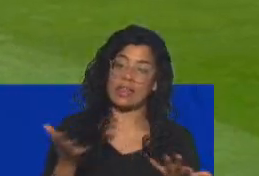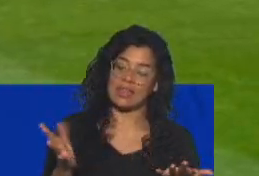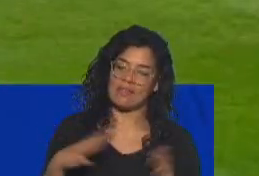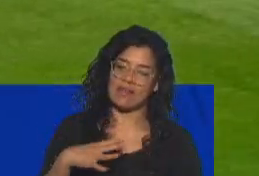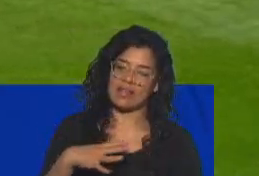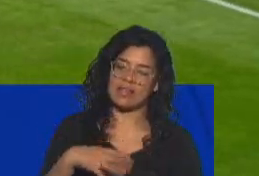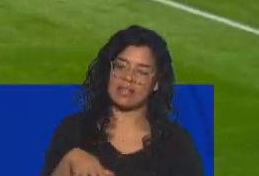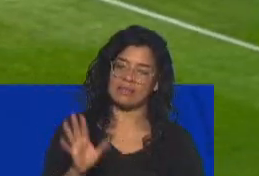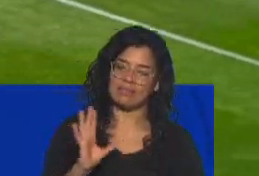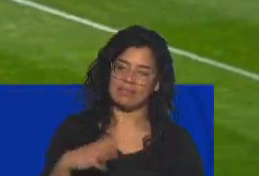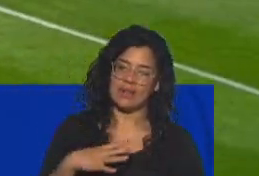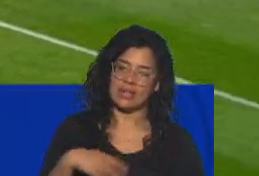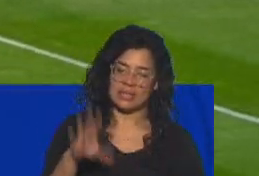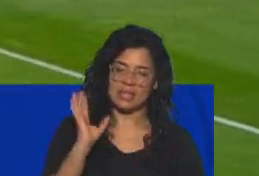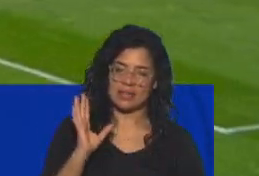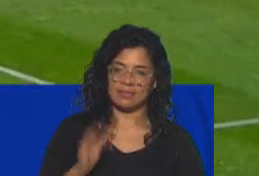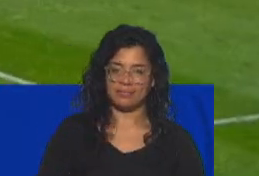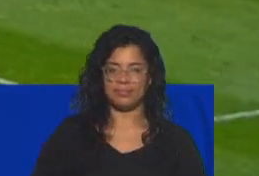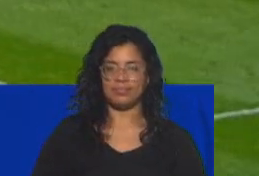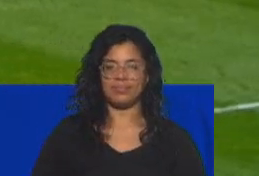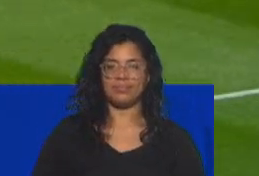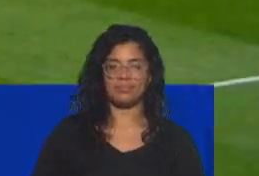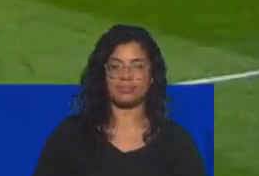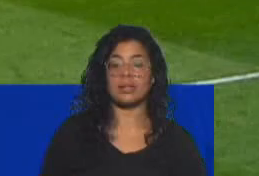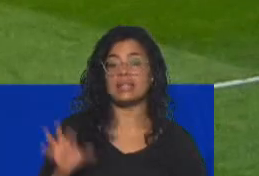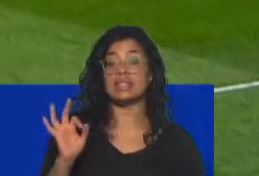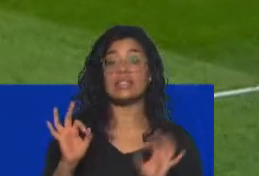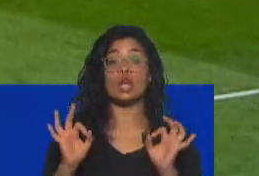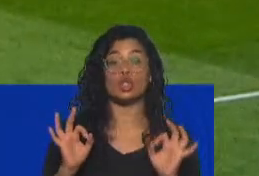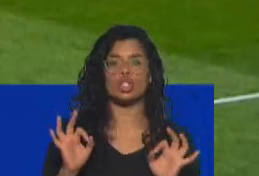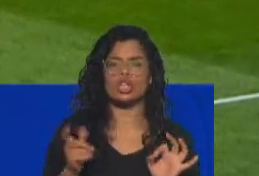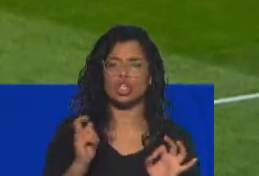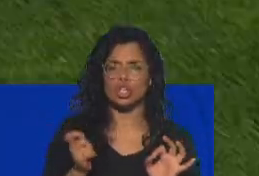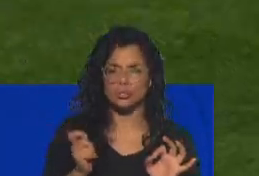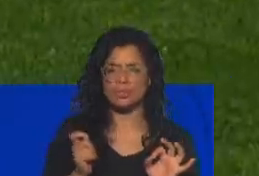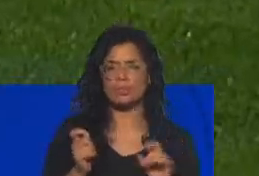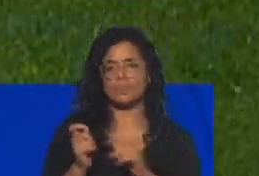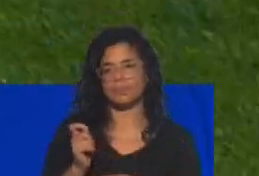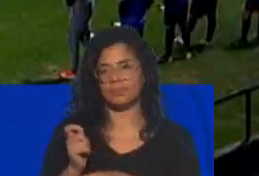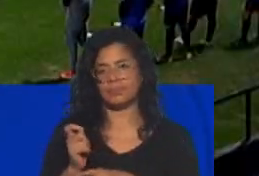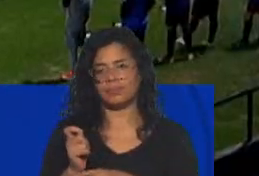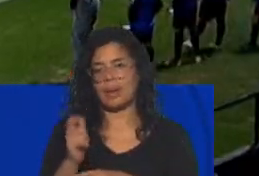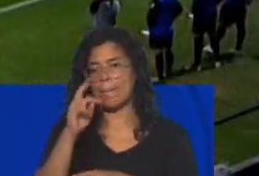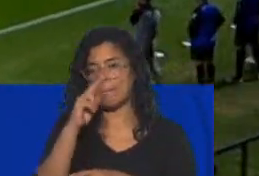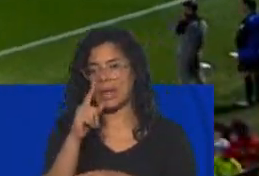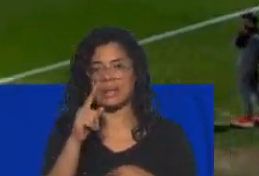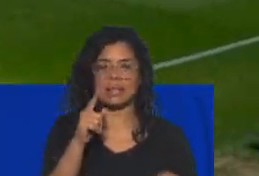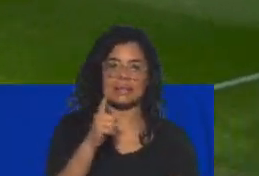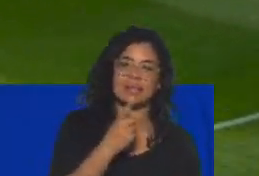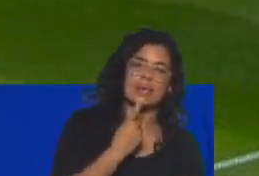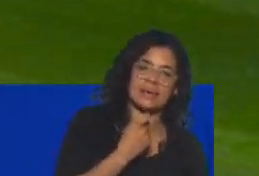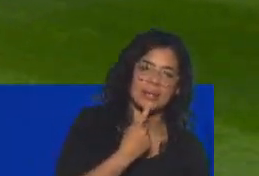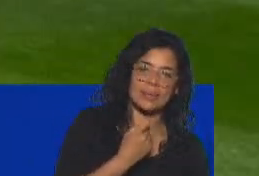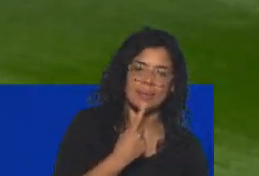pero 5 puntos es una luz de ventaja bastante decisiva. 0-0 entre River, Armani, que tuvo problemas personales y que justamente no se